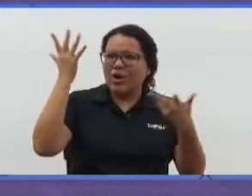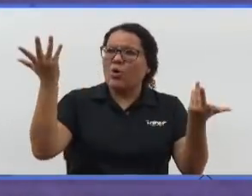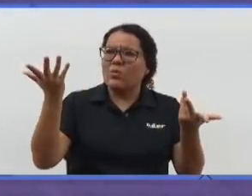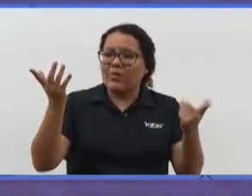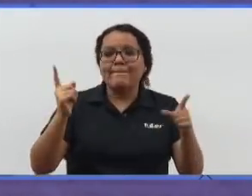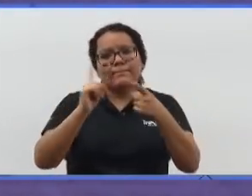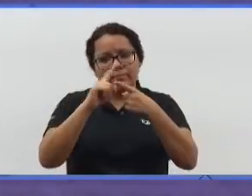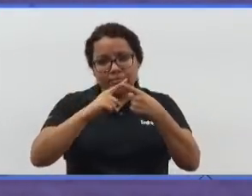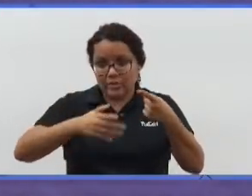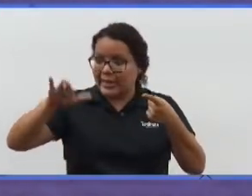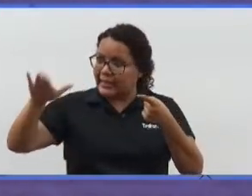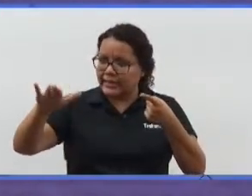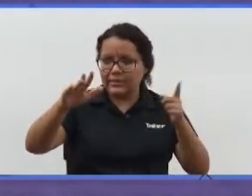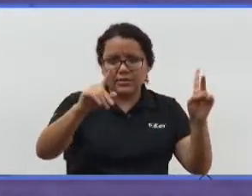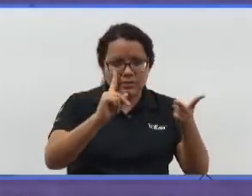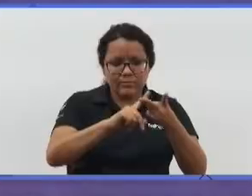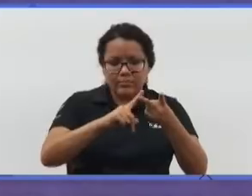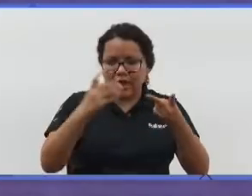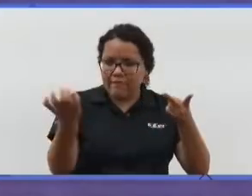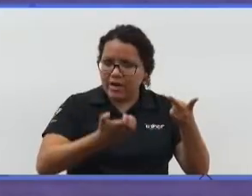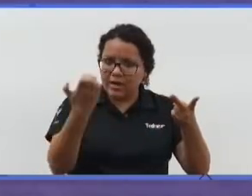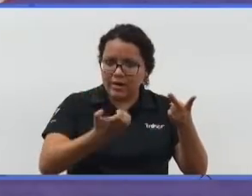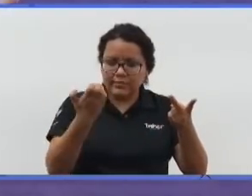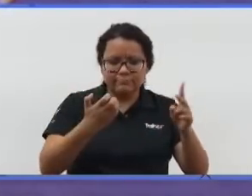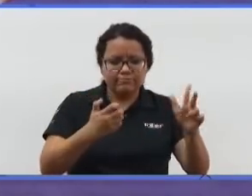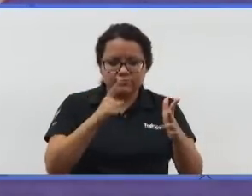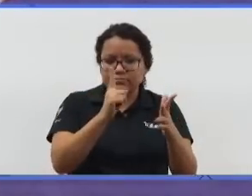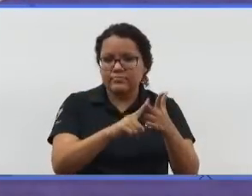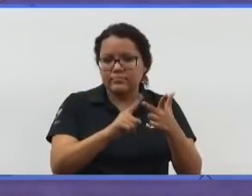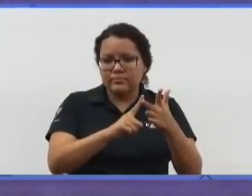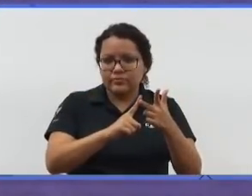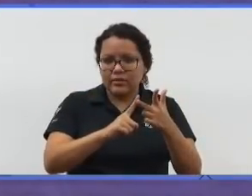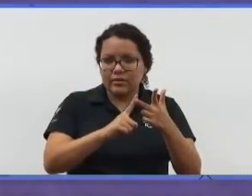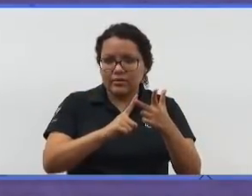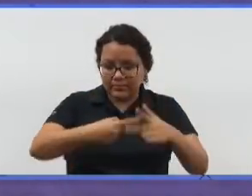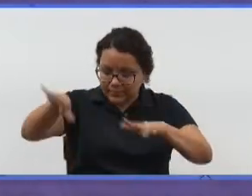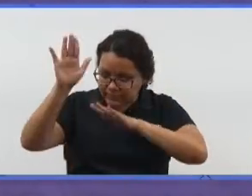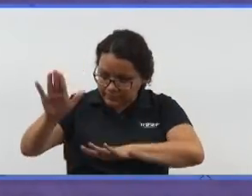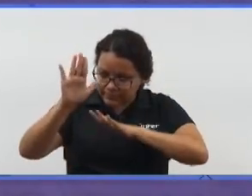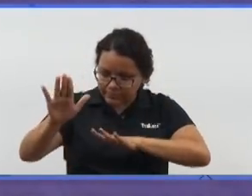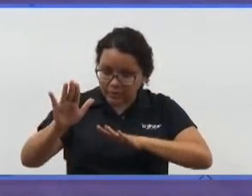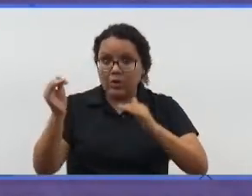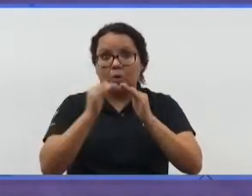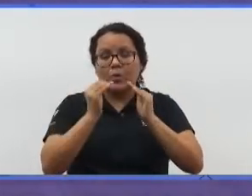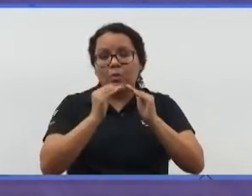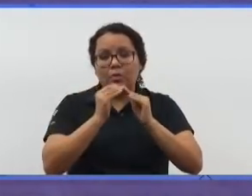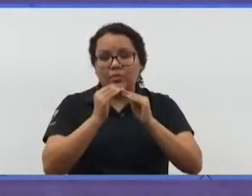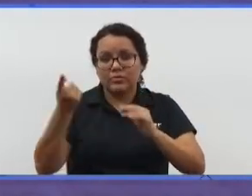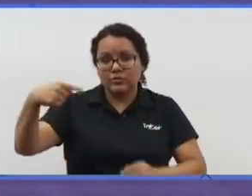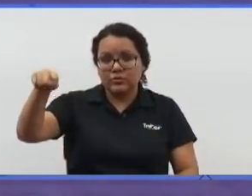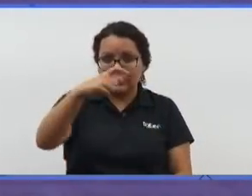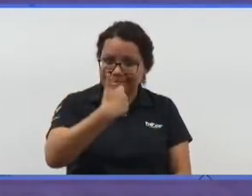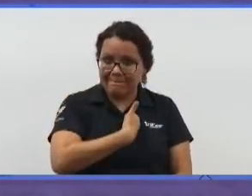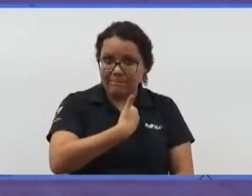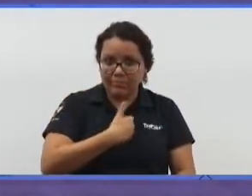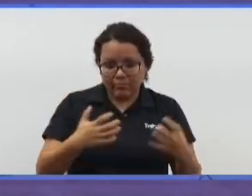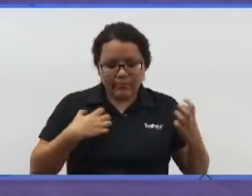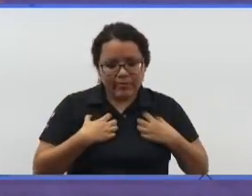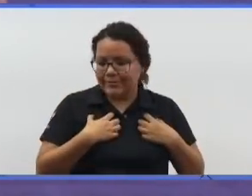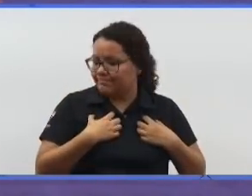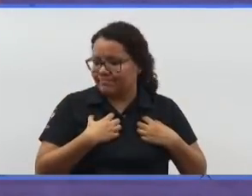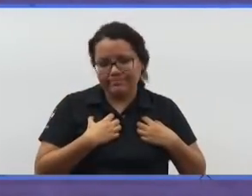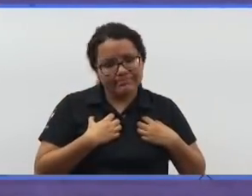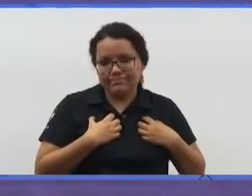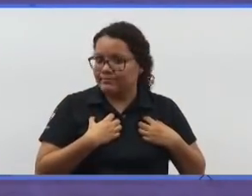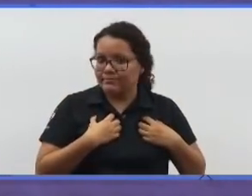además del evangelismo además de la adoración es el hecho que ya no vives tú más cristo